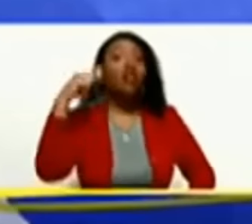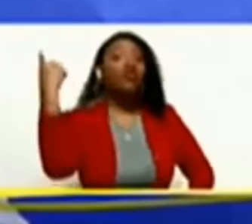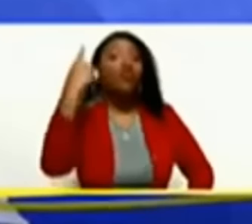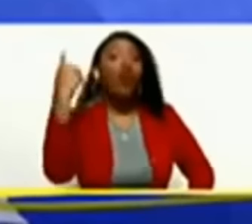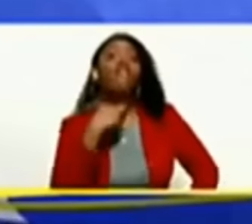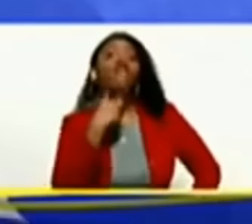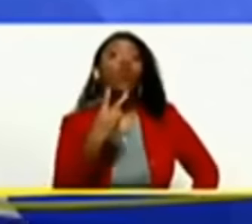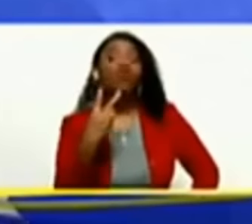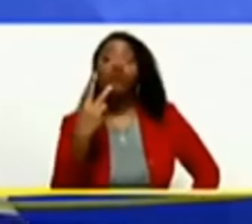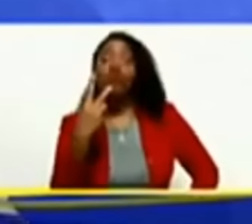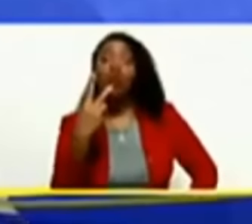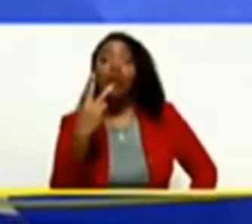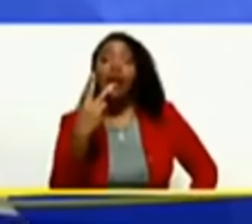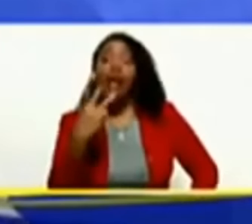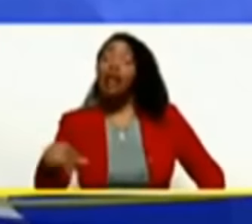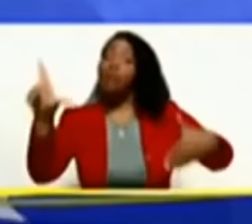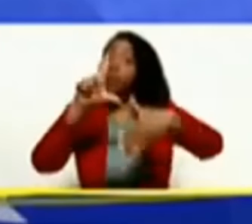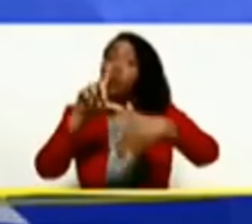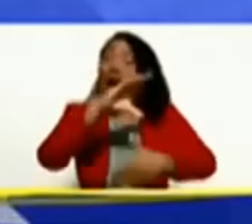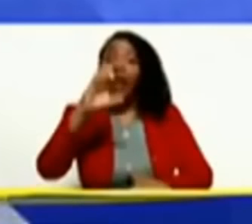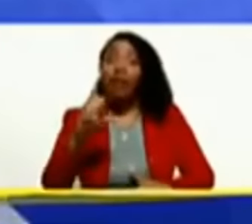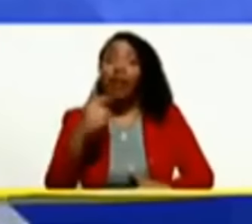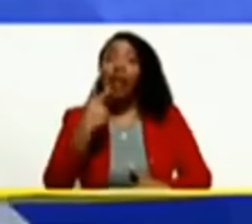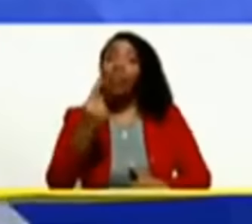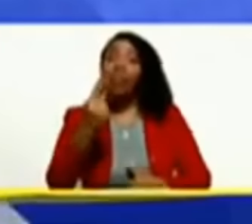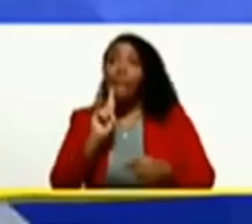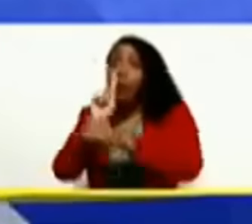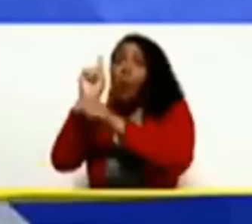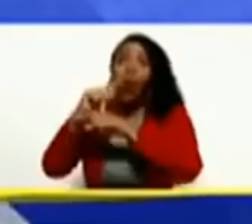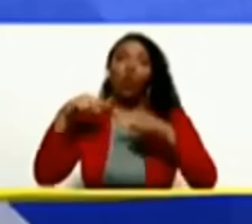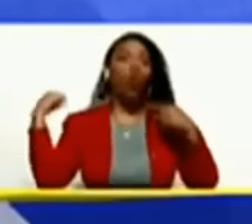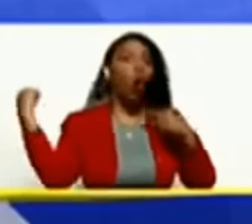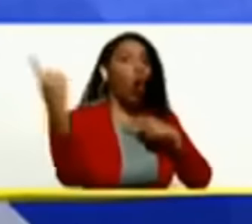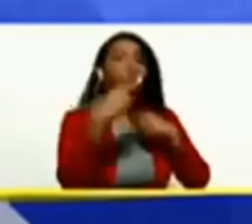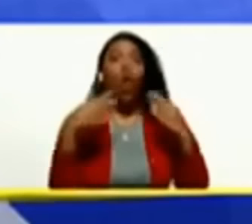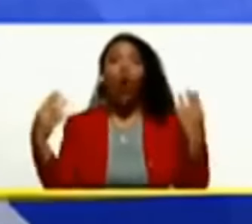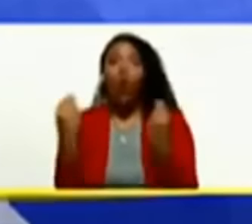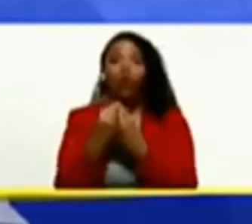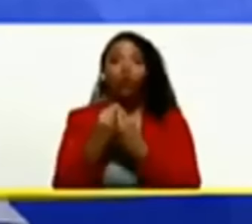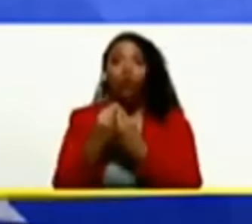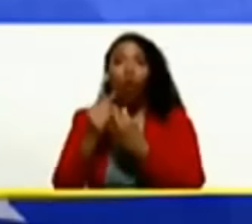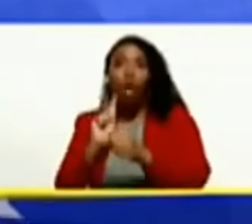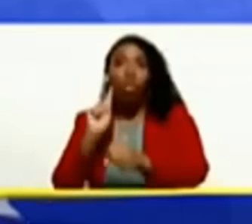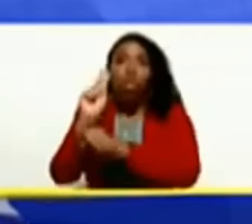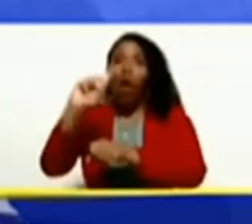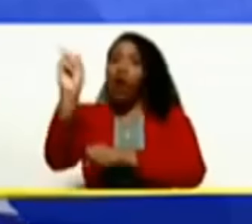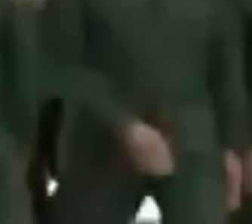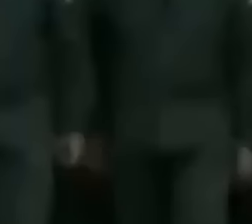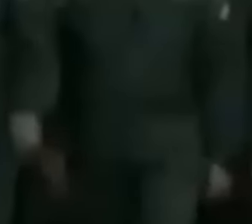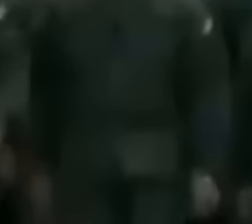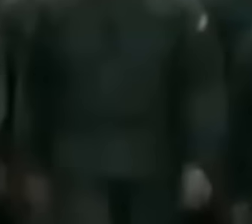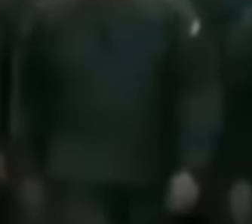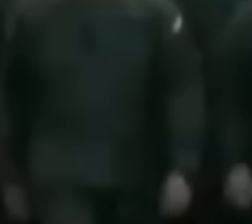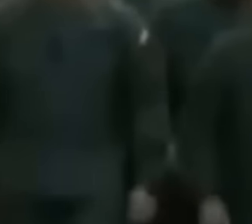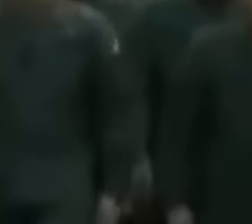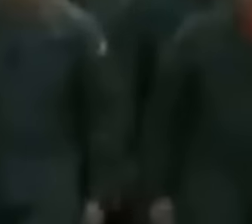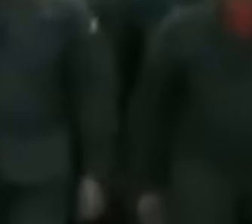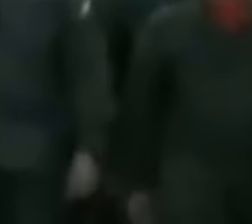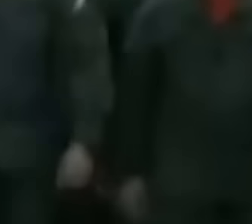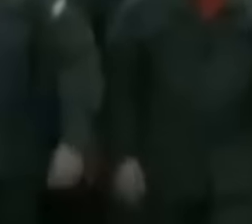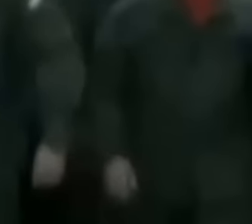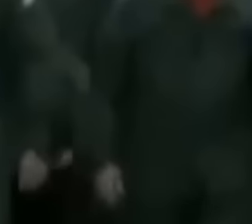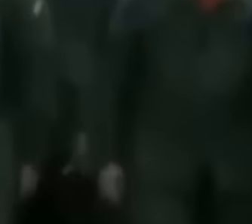su aprehensión. La estrategia propagandista incluyó que el Comandante Estratégico Operacional General en Jefe, Domingo Hernández Lares, publicara una serie